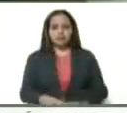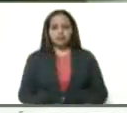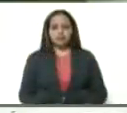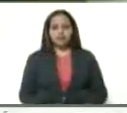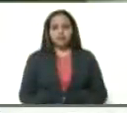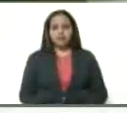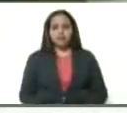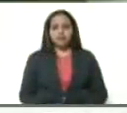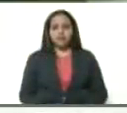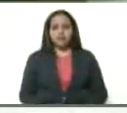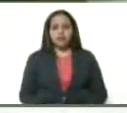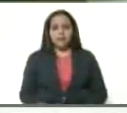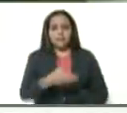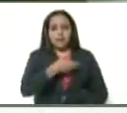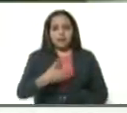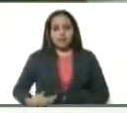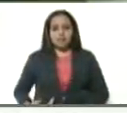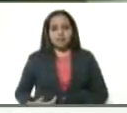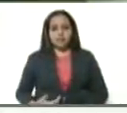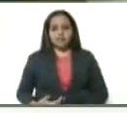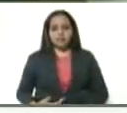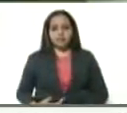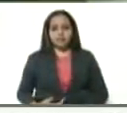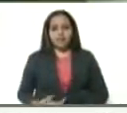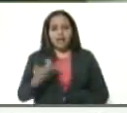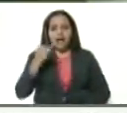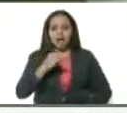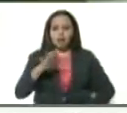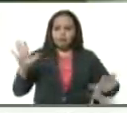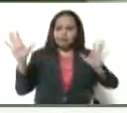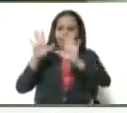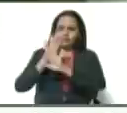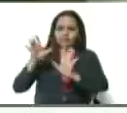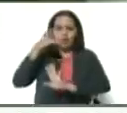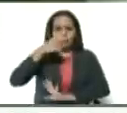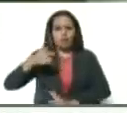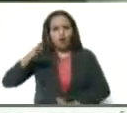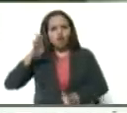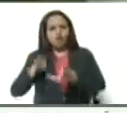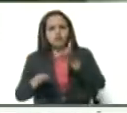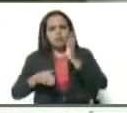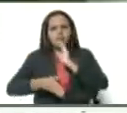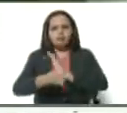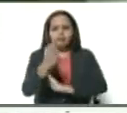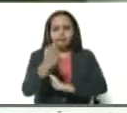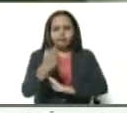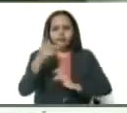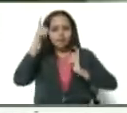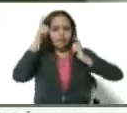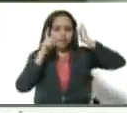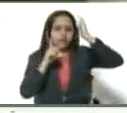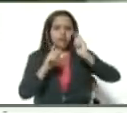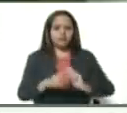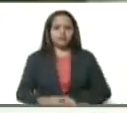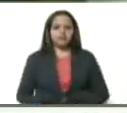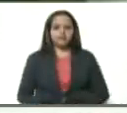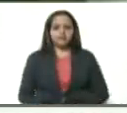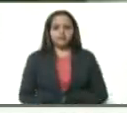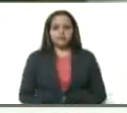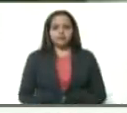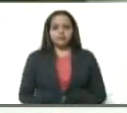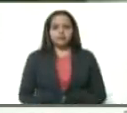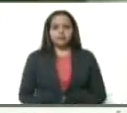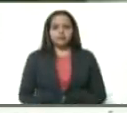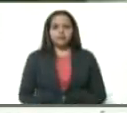iba como despidiéndose de su pueblo. Fue la última vez que fue a Sabaneta el comandante Hugo Chávez.